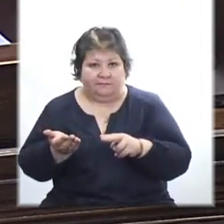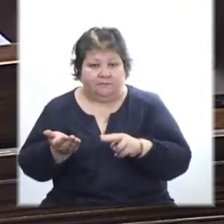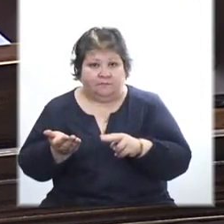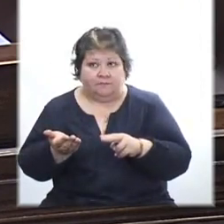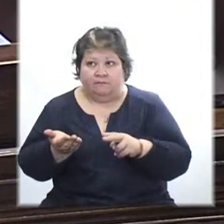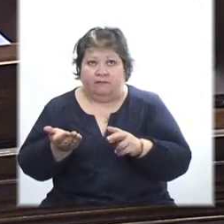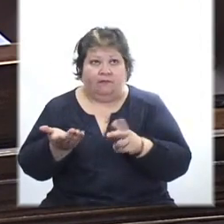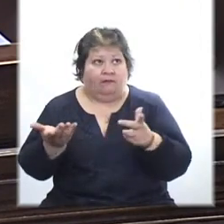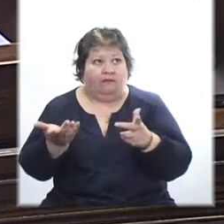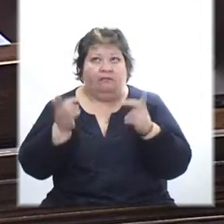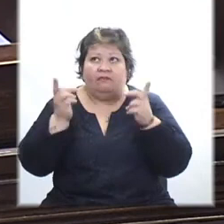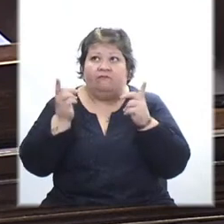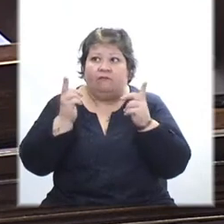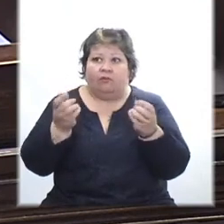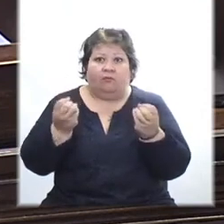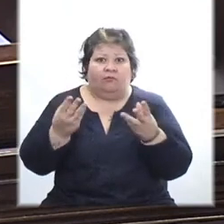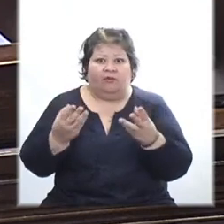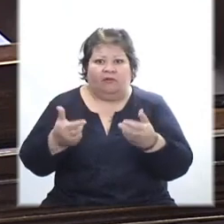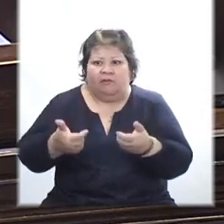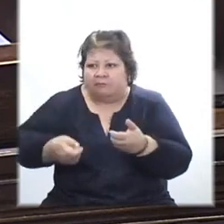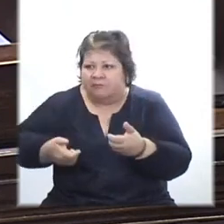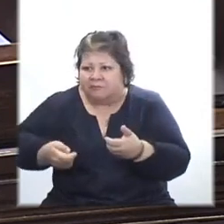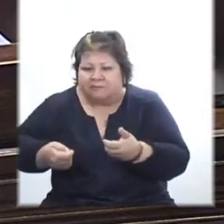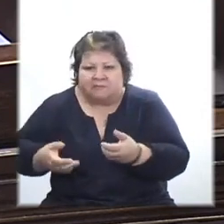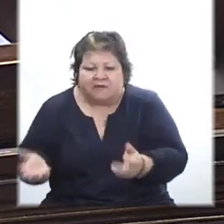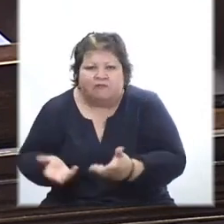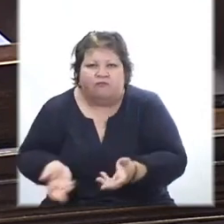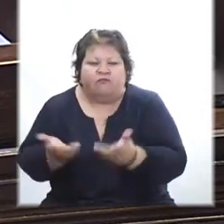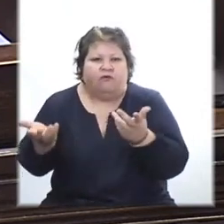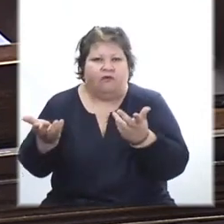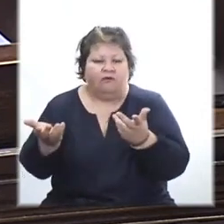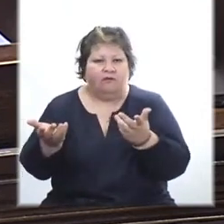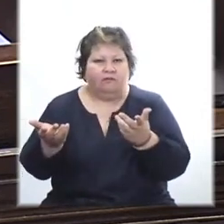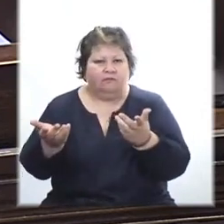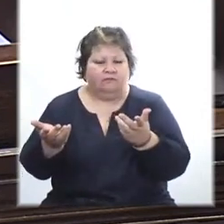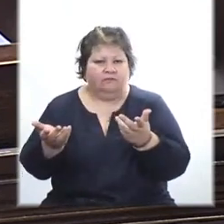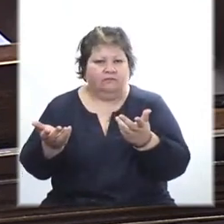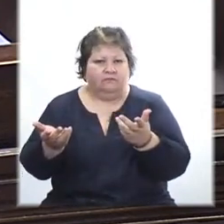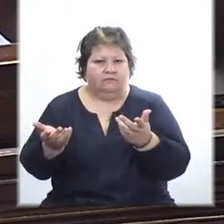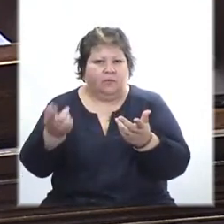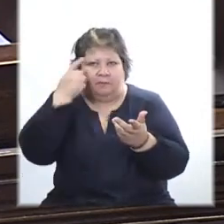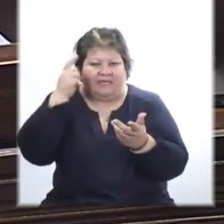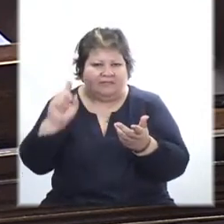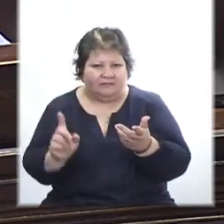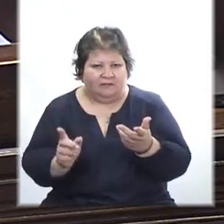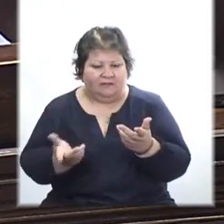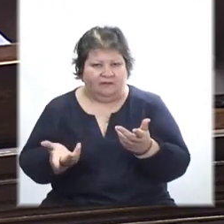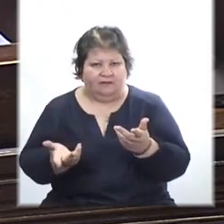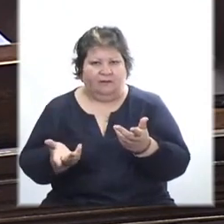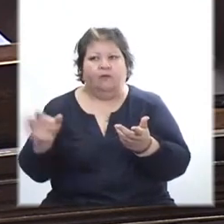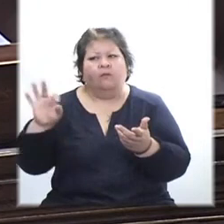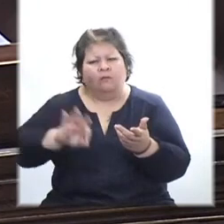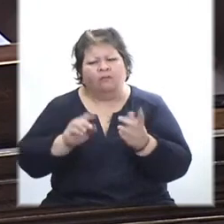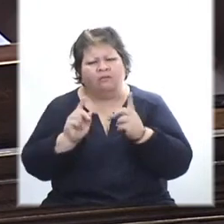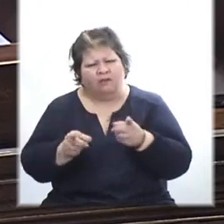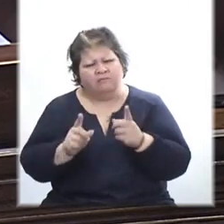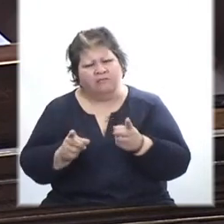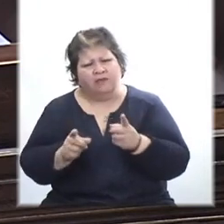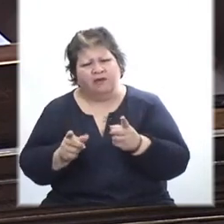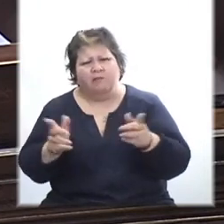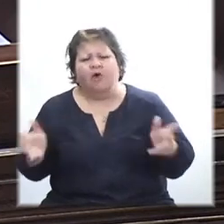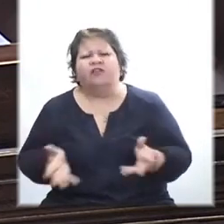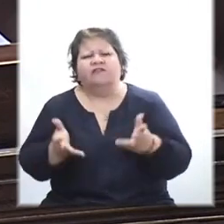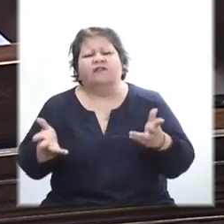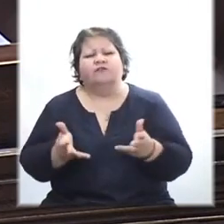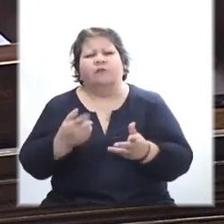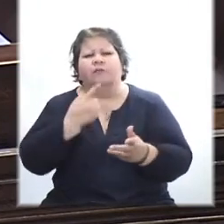disfruta haciendo ese tipo de cosas, o en algún momento se habló de móviles políticos, y creo que eso es más